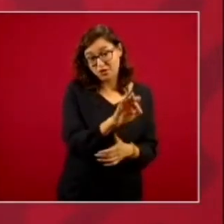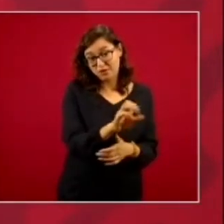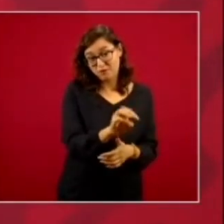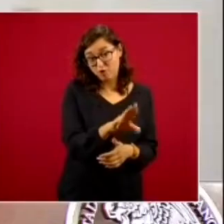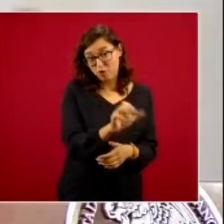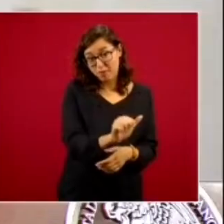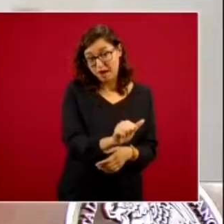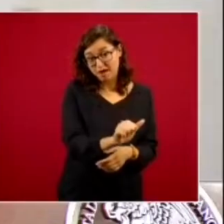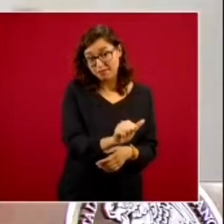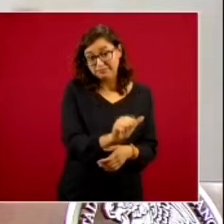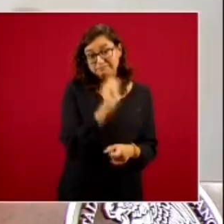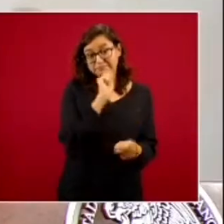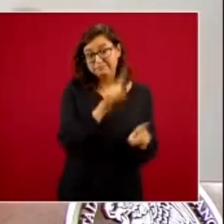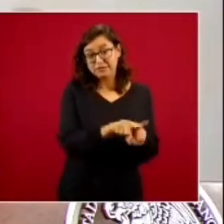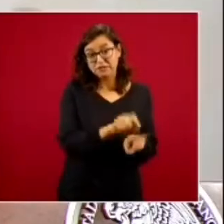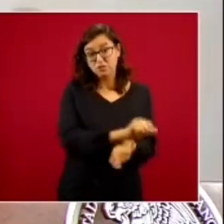periódicos,